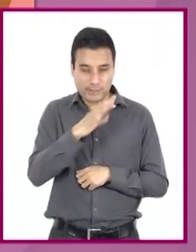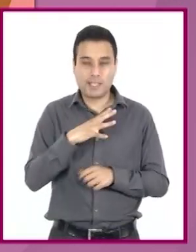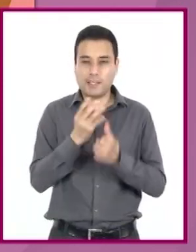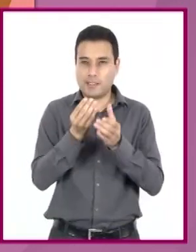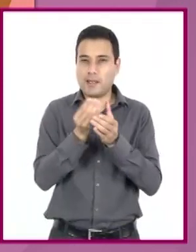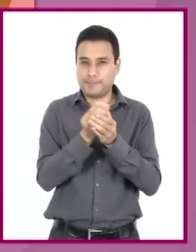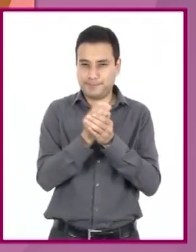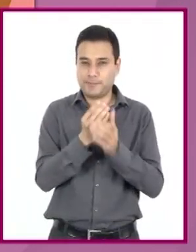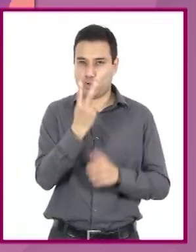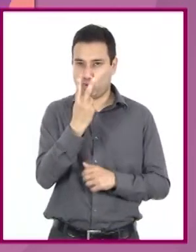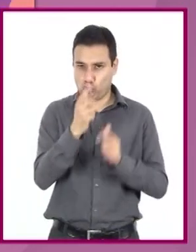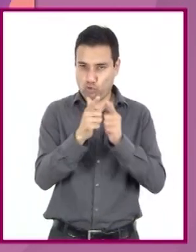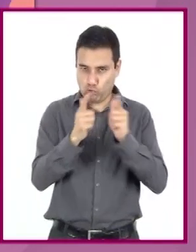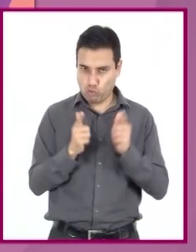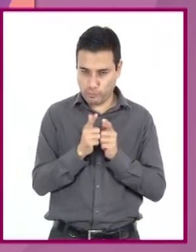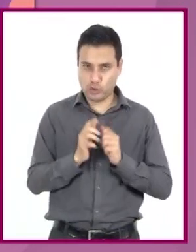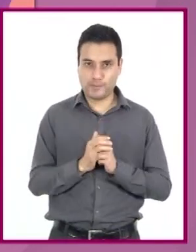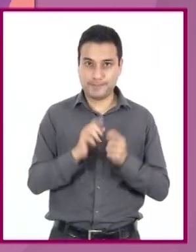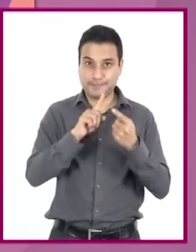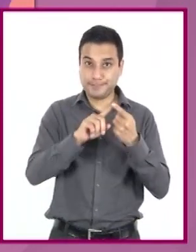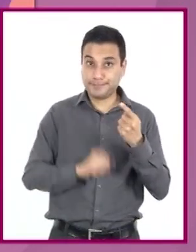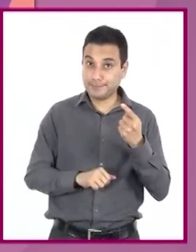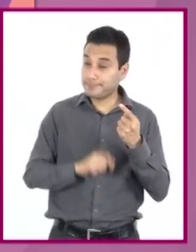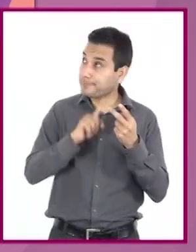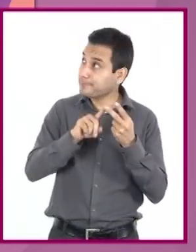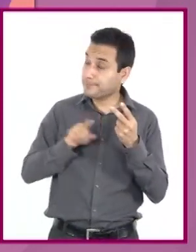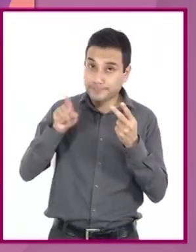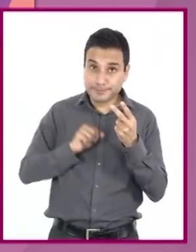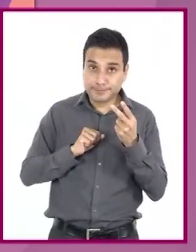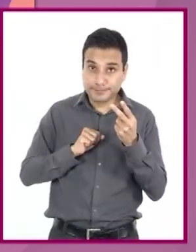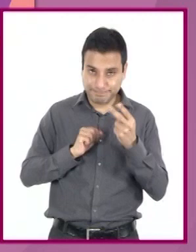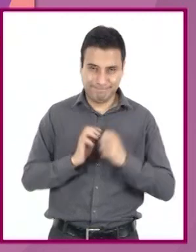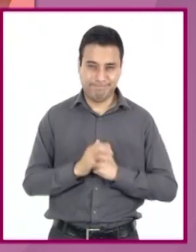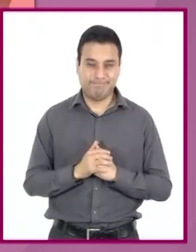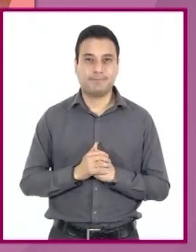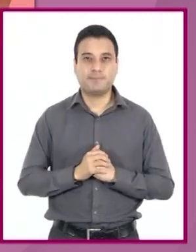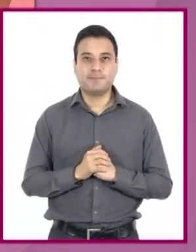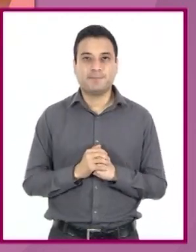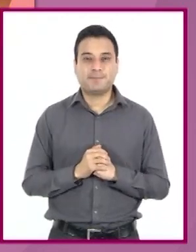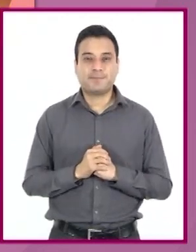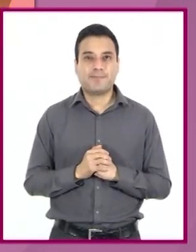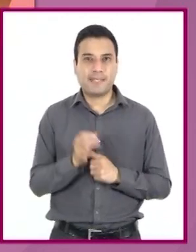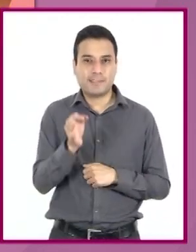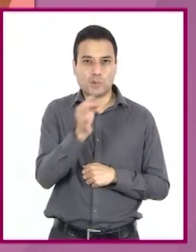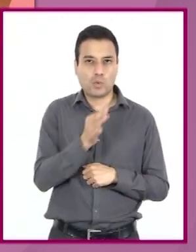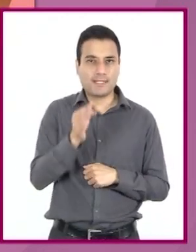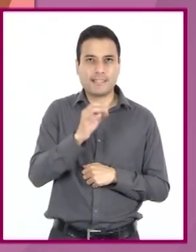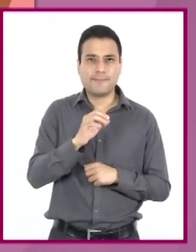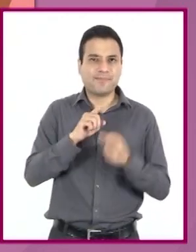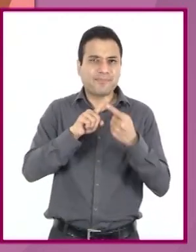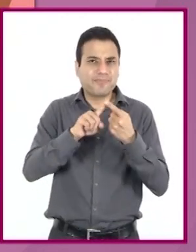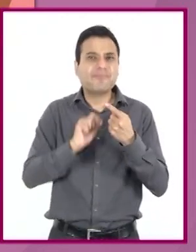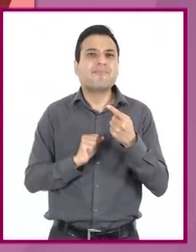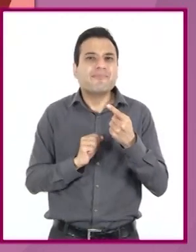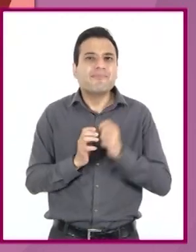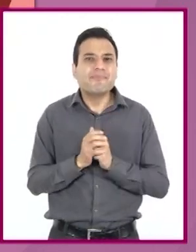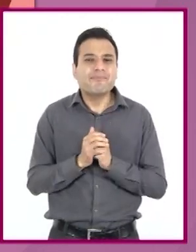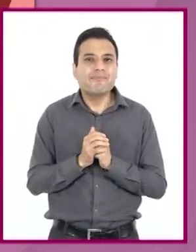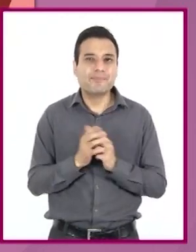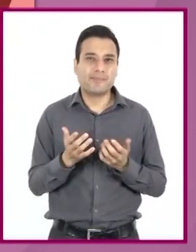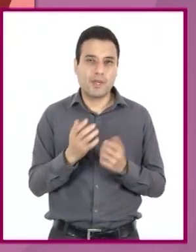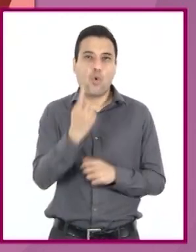en 2 grandes grupos, las eucariontes y las procariontes. Las células eucariontes se encuentran en